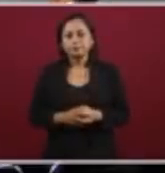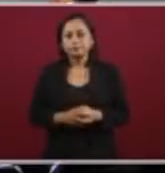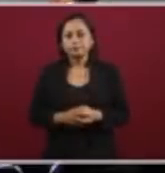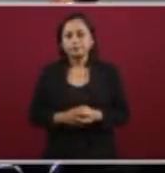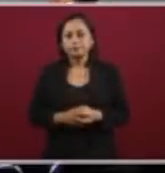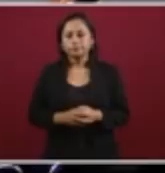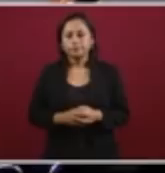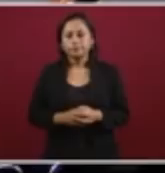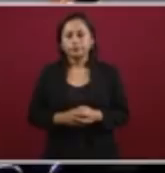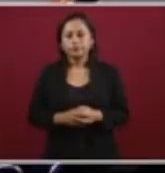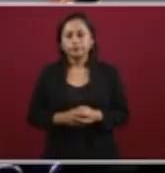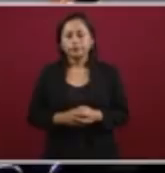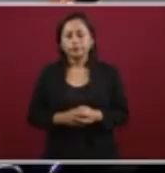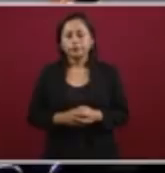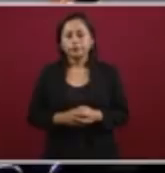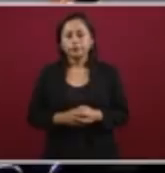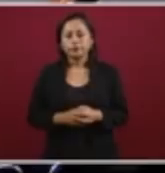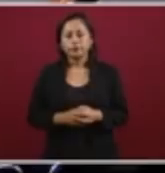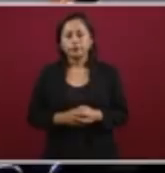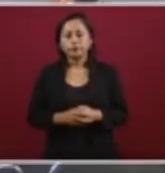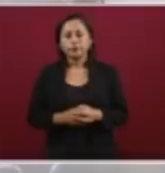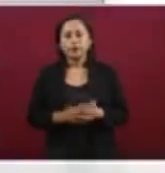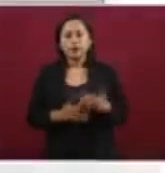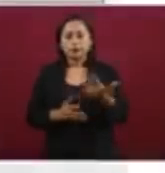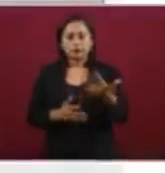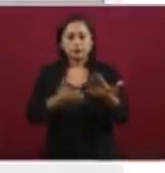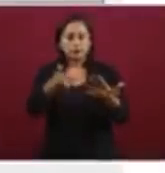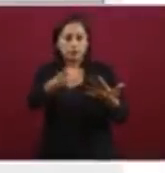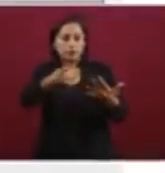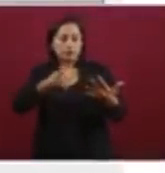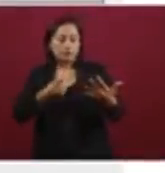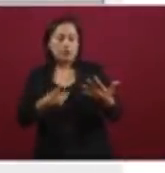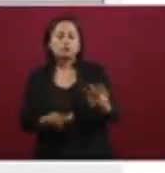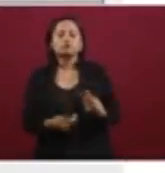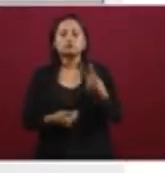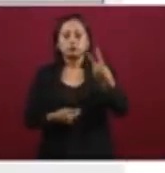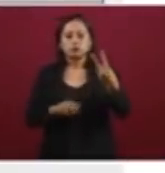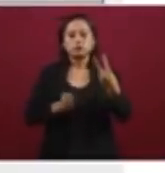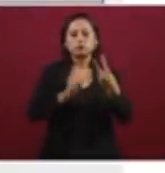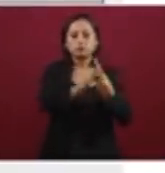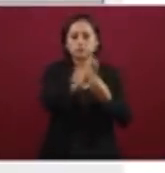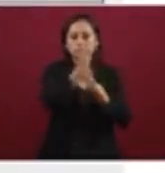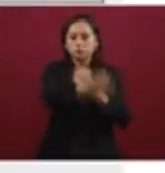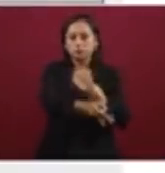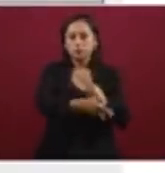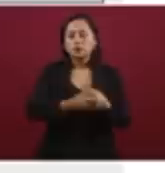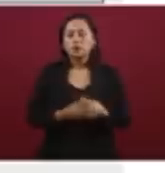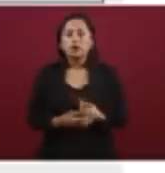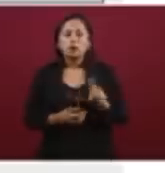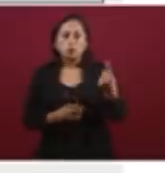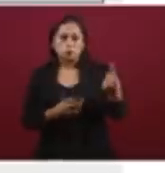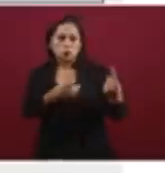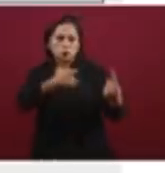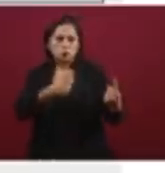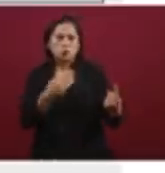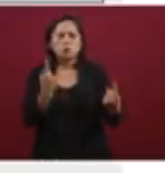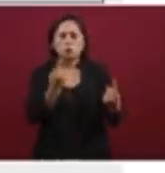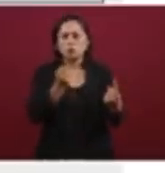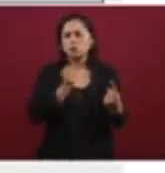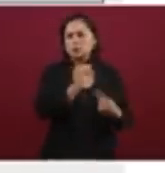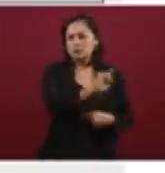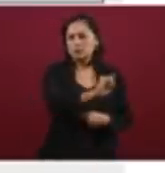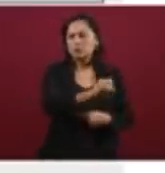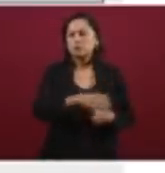5 solicitudes 2 uno de 120 está por resolverse